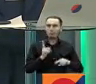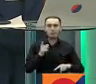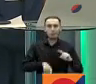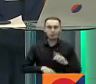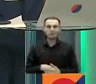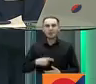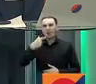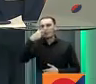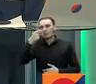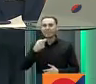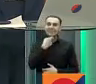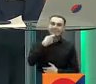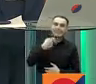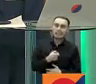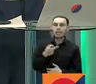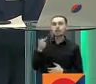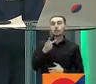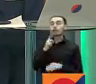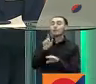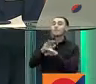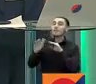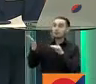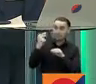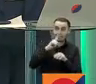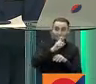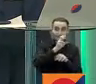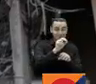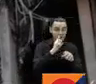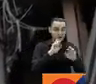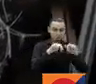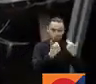y Zelensky fueron invitados al G20.